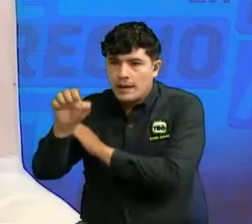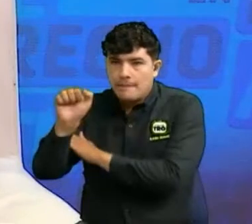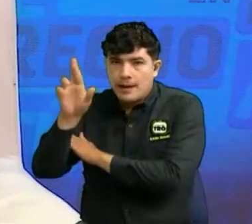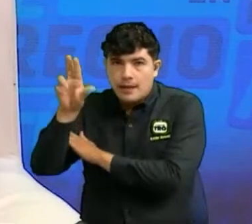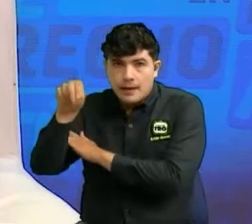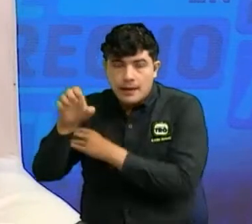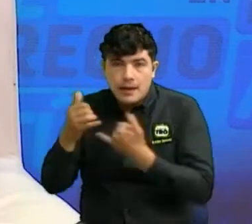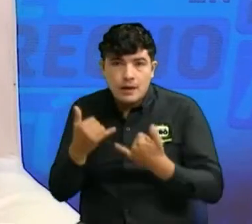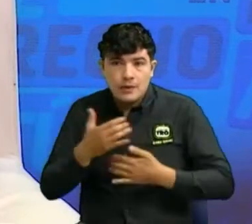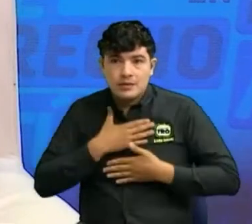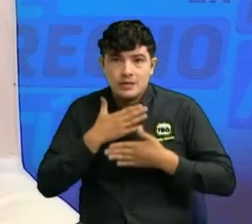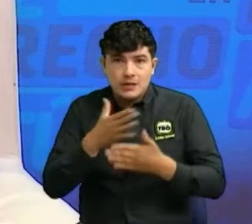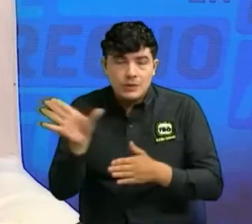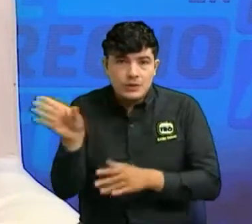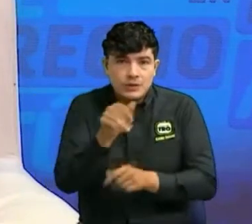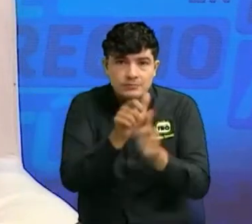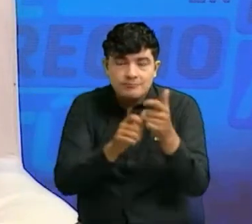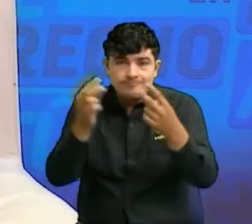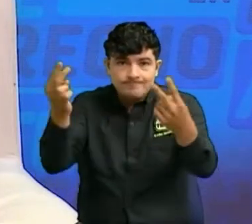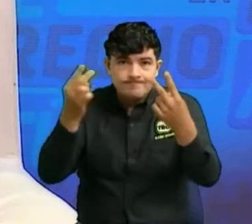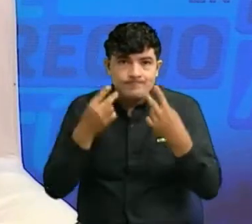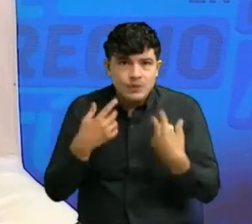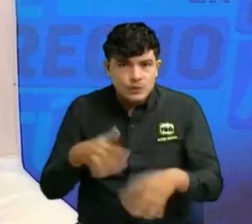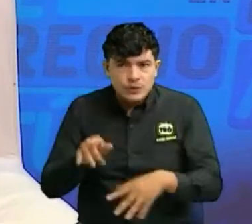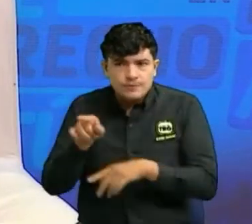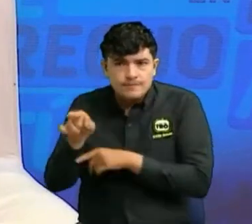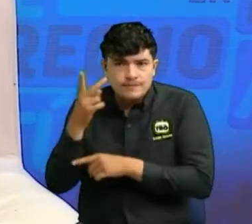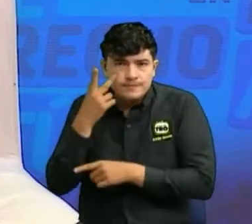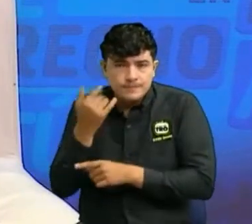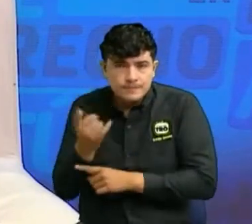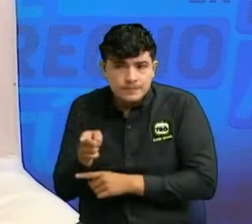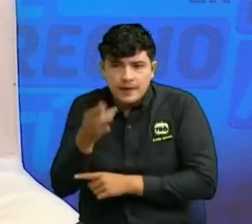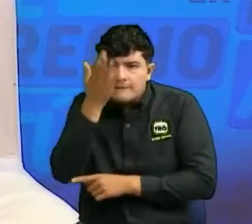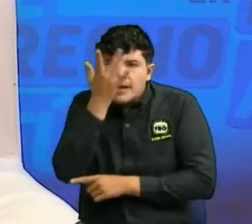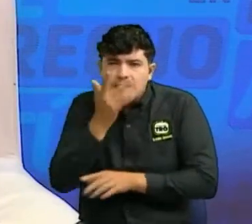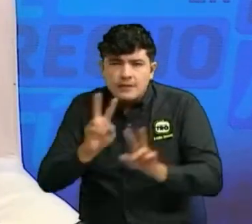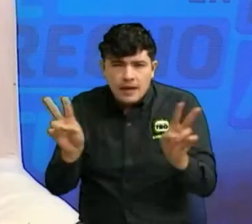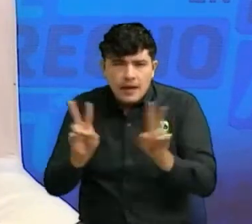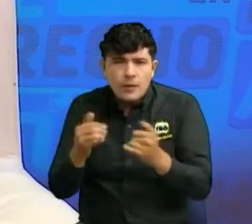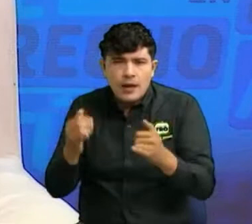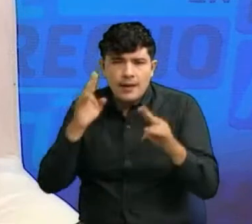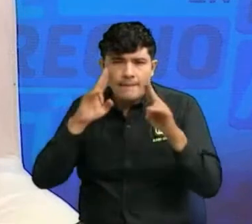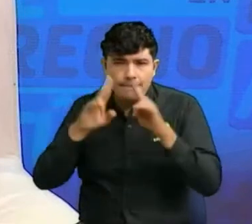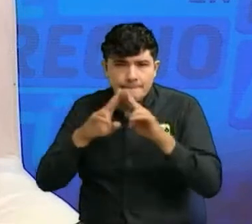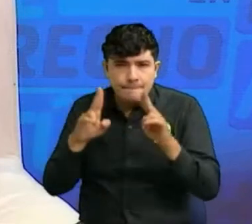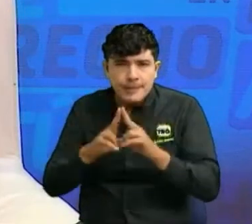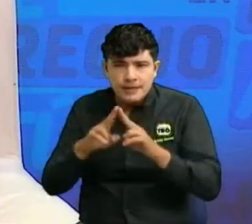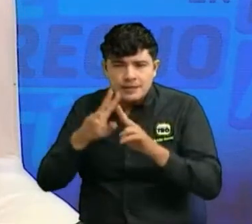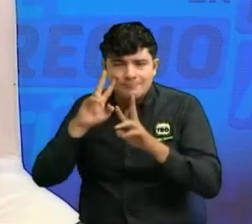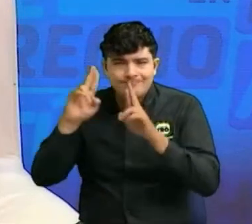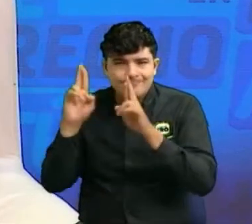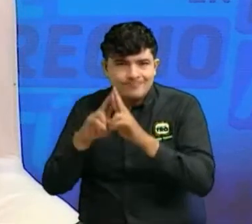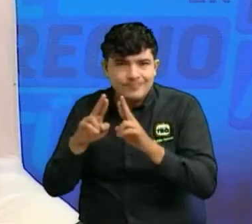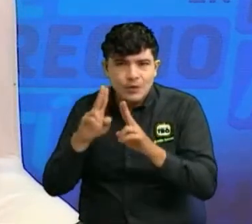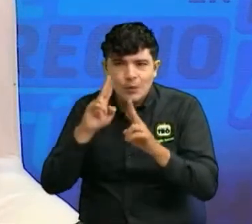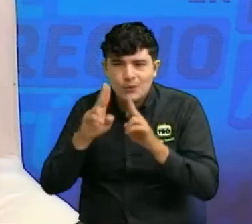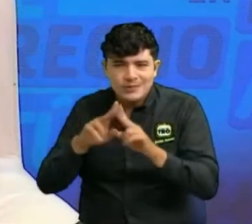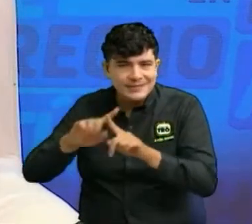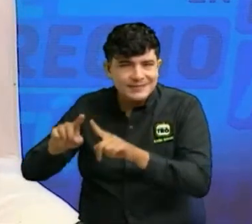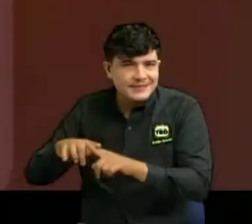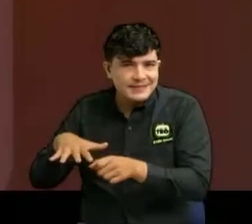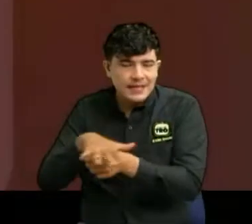hora de la tarde a nuestros televidentes que a través de Facebook Live nos están conectados y nos están reportando sintonía.